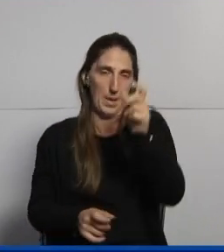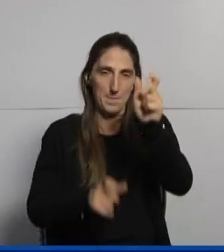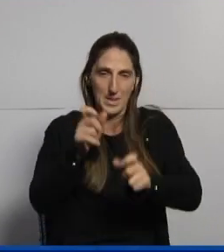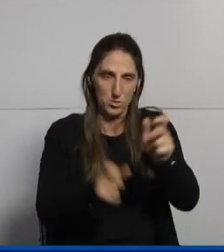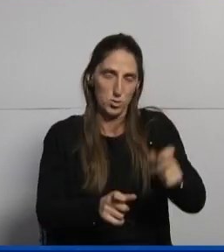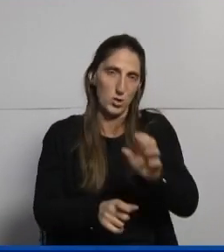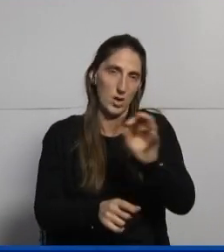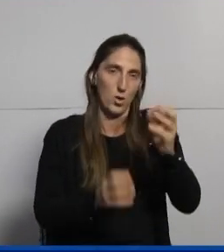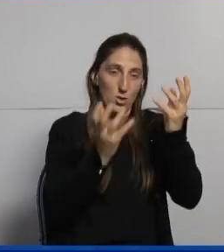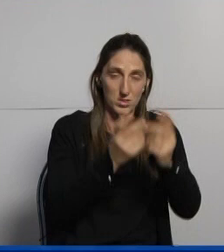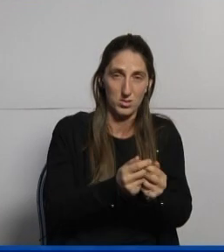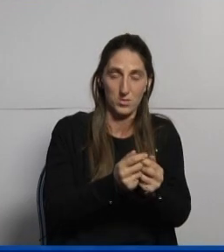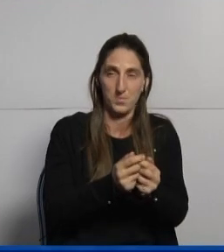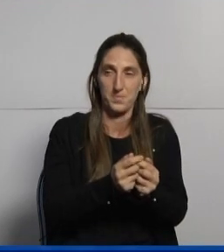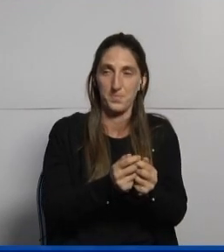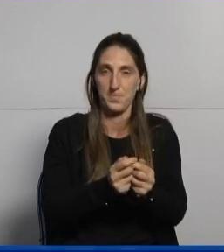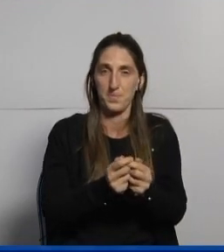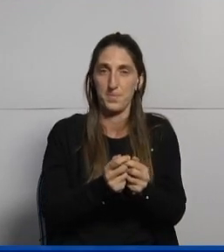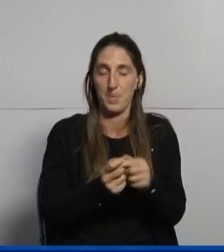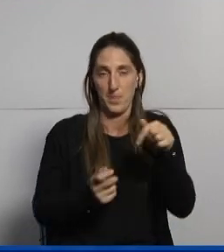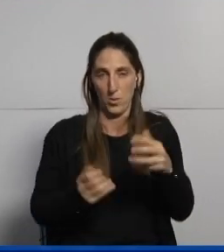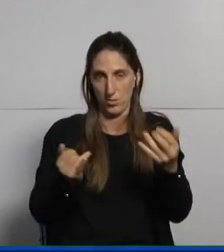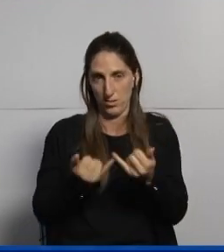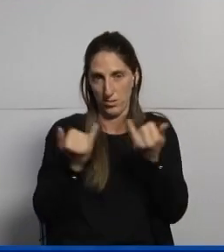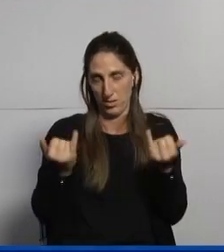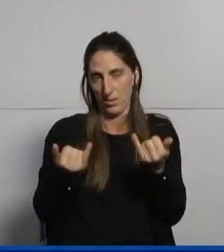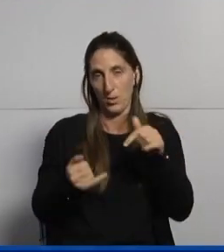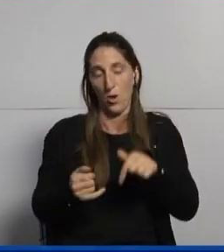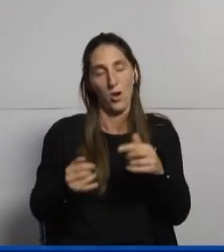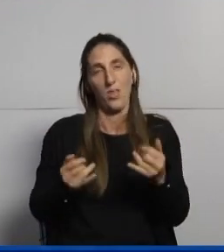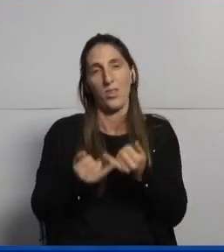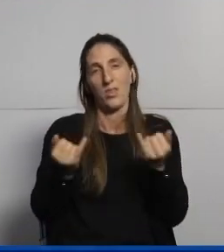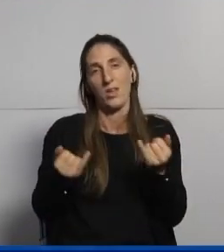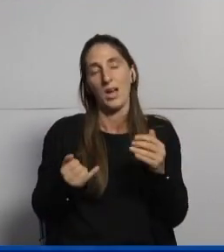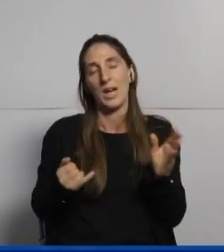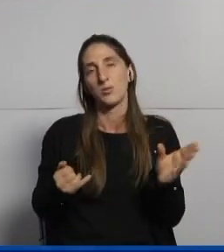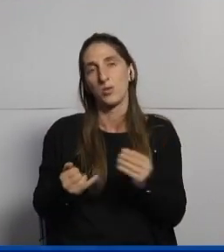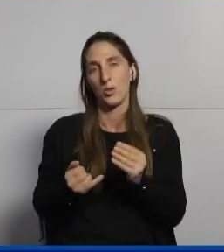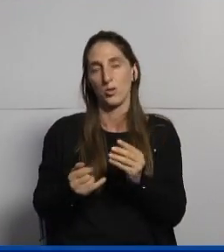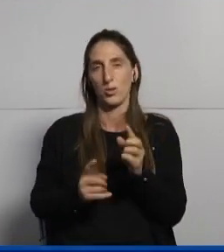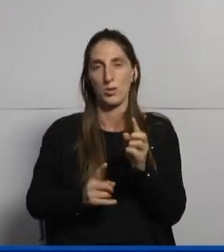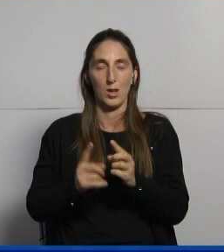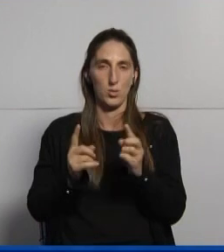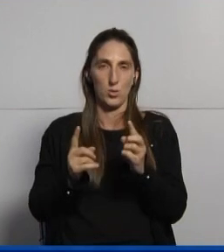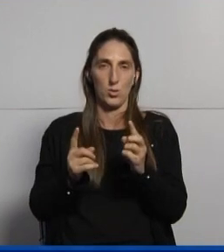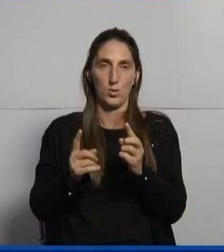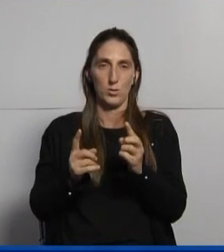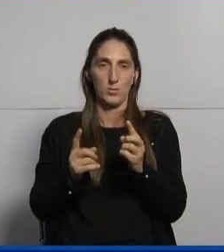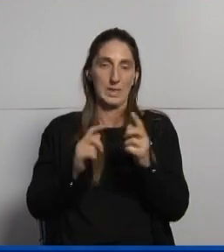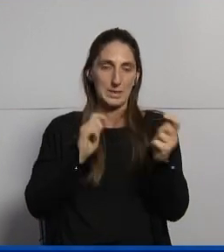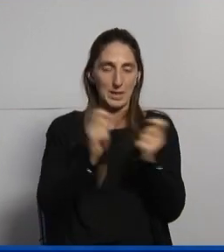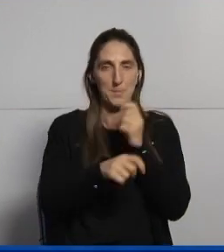organizaciones, estamos hoy en día. Hoy en día todos de alguna manera tenemos algún impacto por algún tipo de